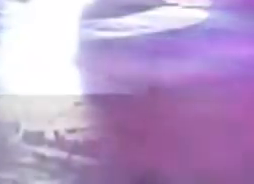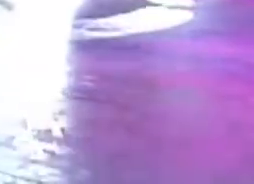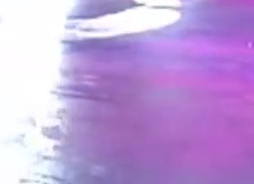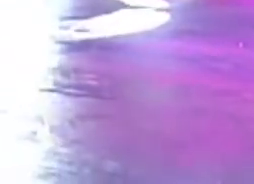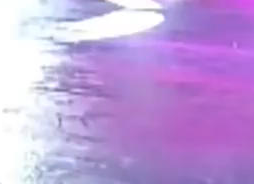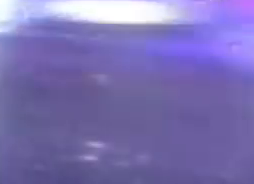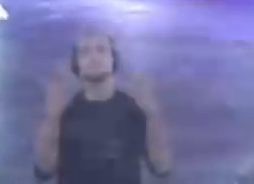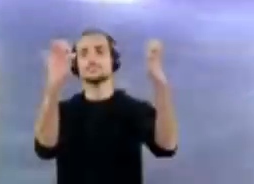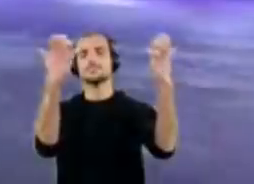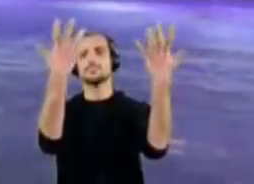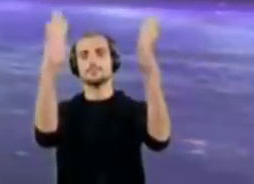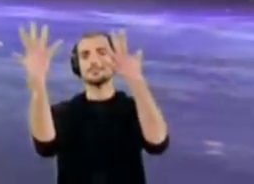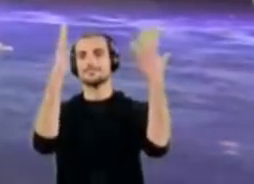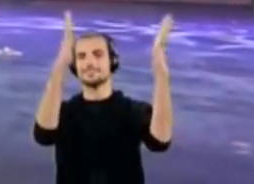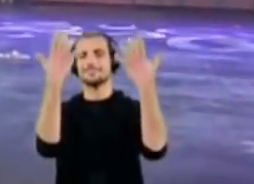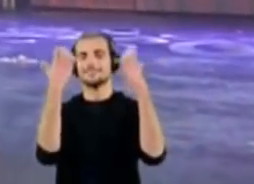Fuerte aplauso.